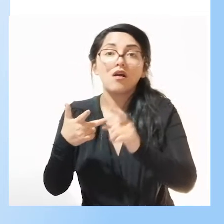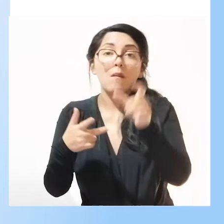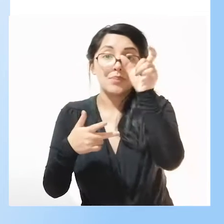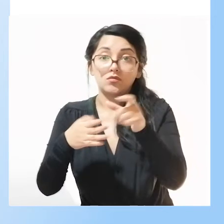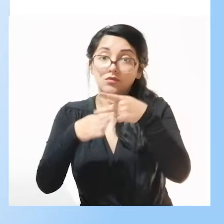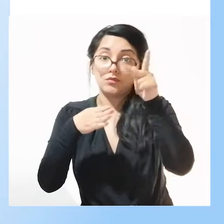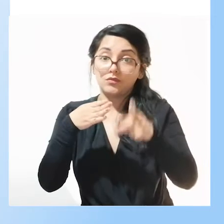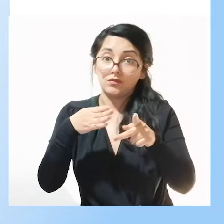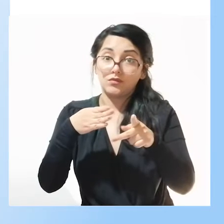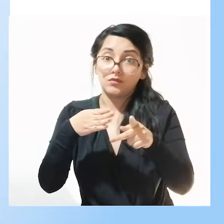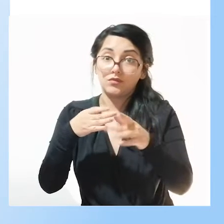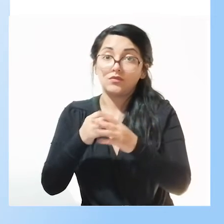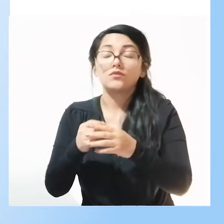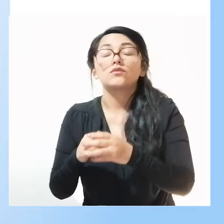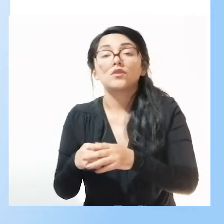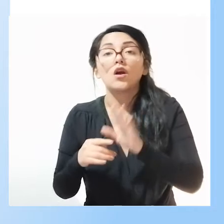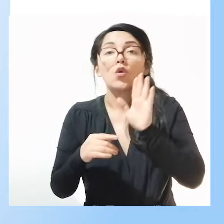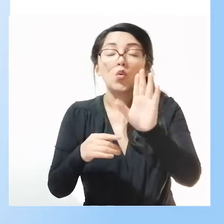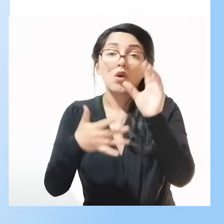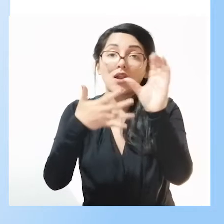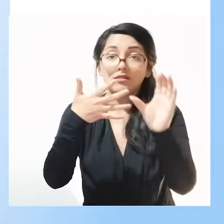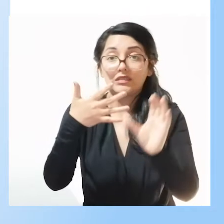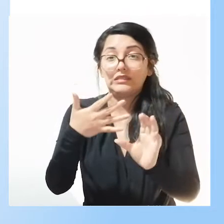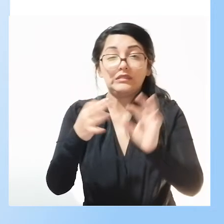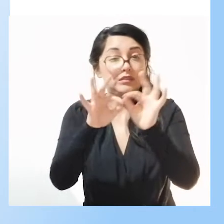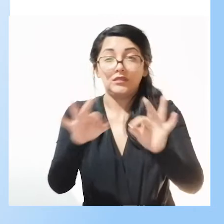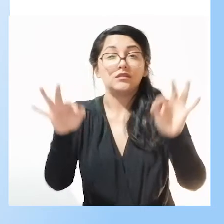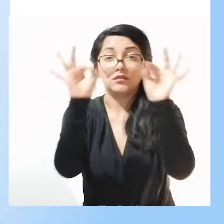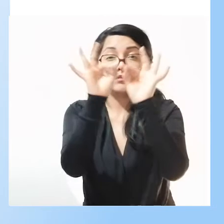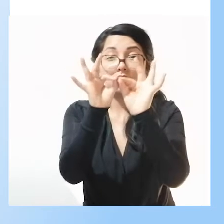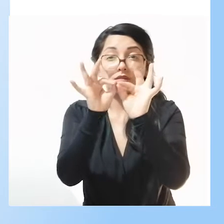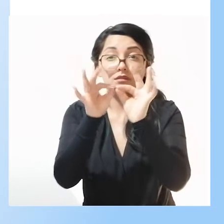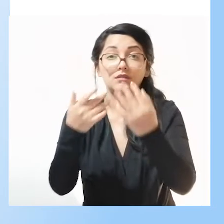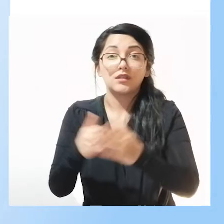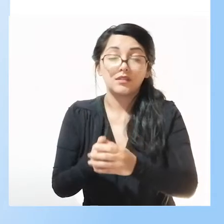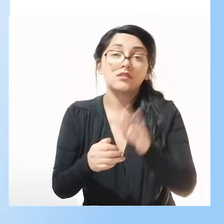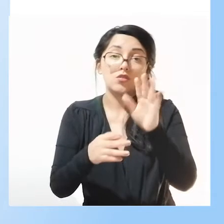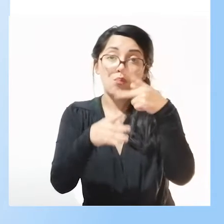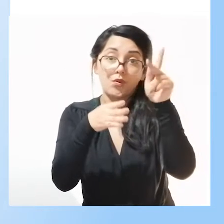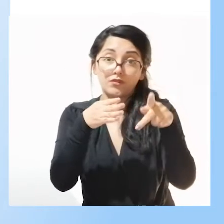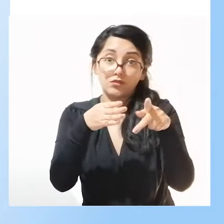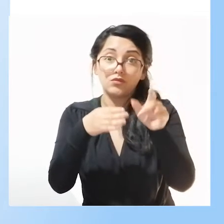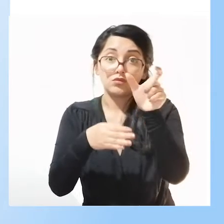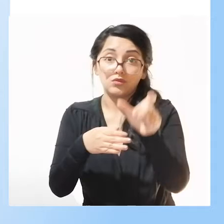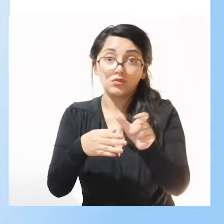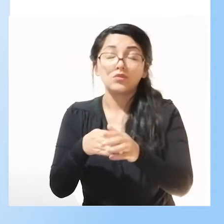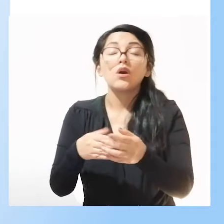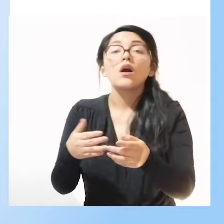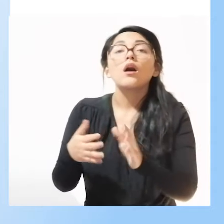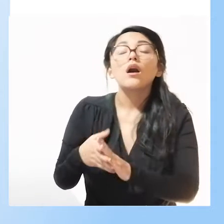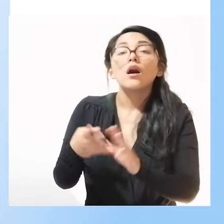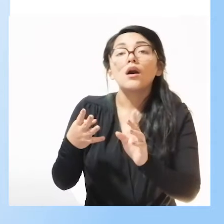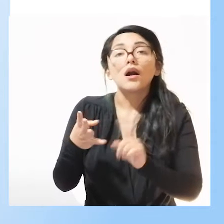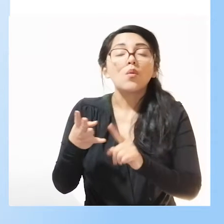a algunos de los criterios que son fundamentales para esta profesión. Un